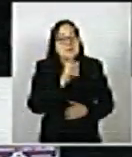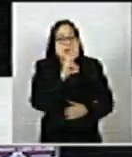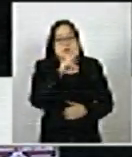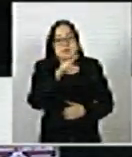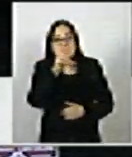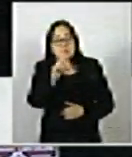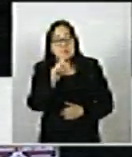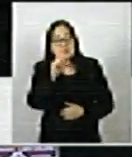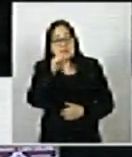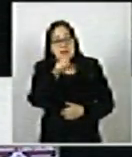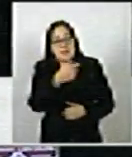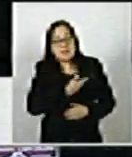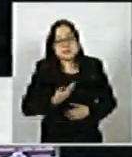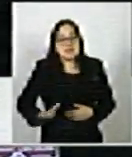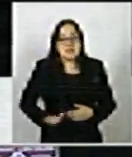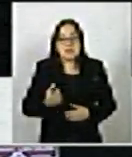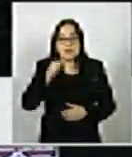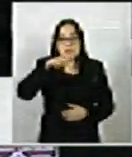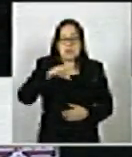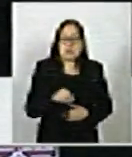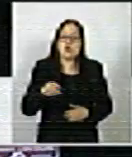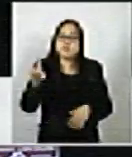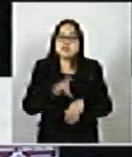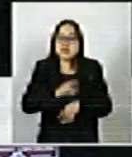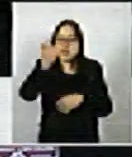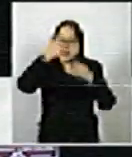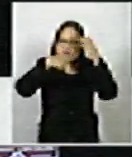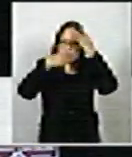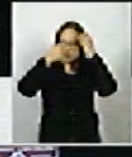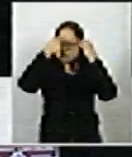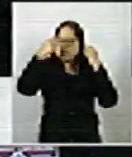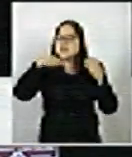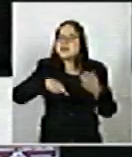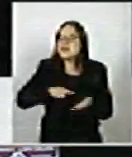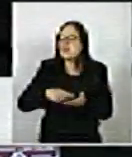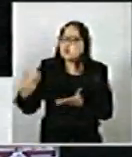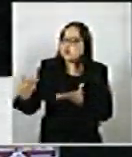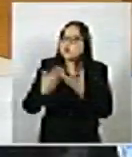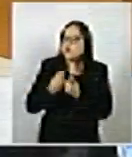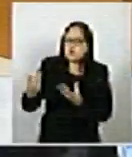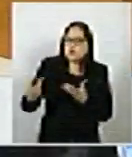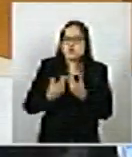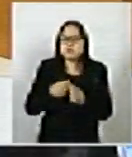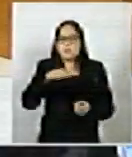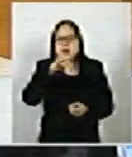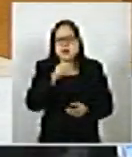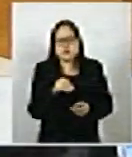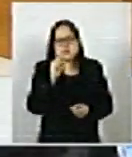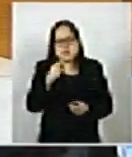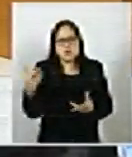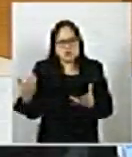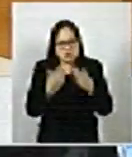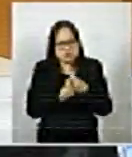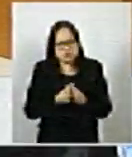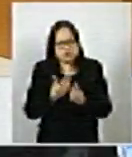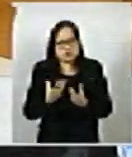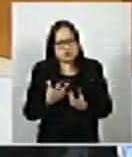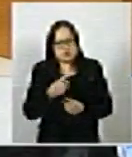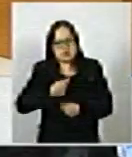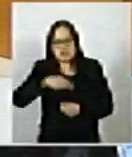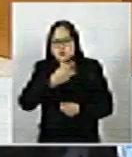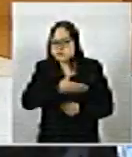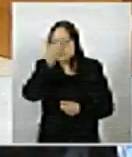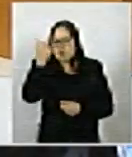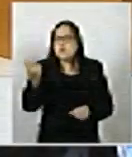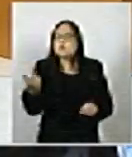obrador en la noche porque estamos por salir de ahí luego del gas no supimos